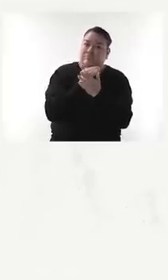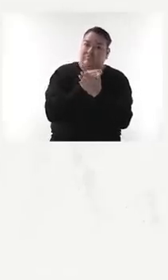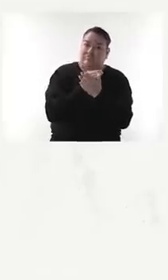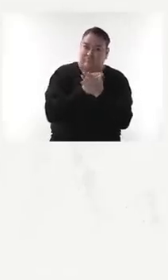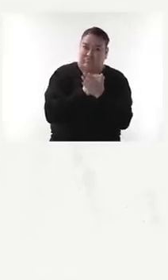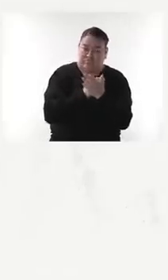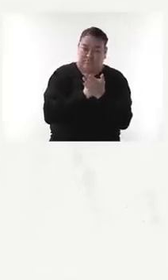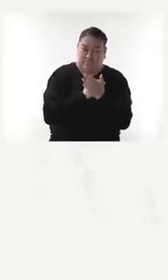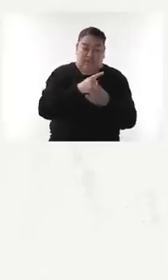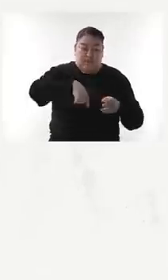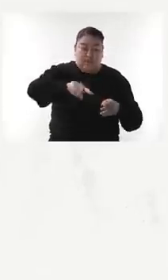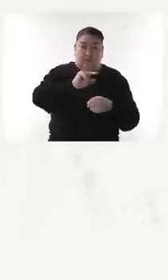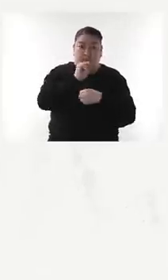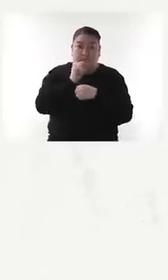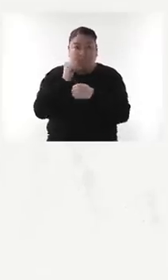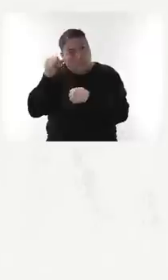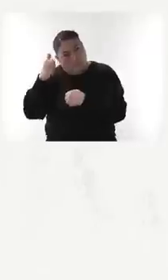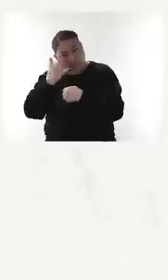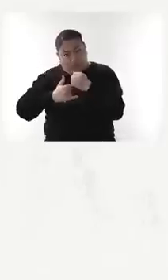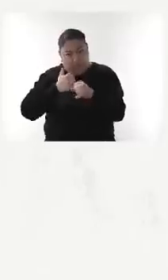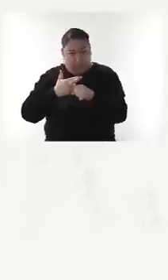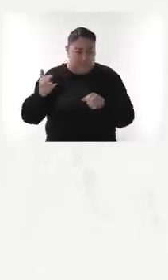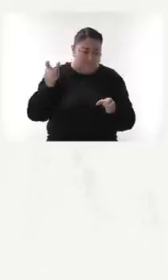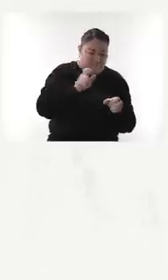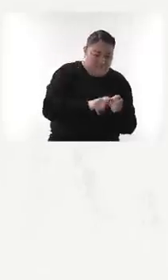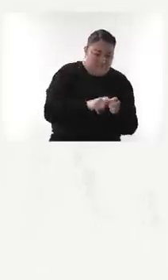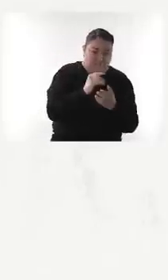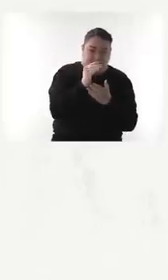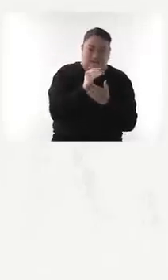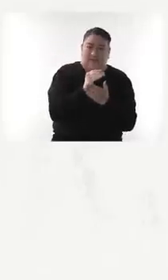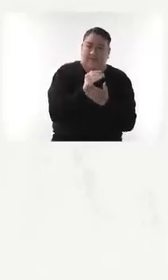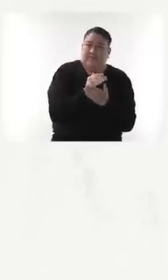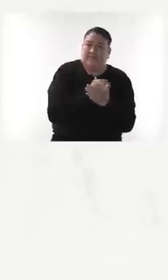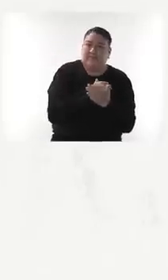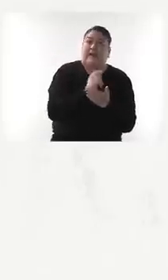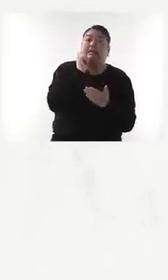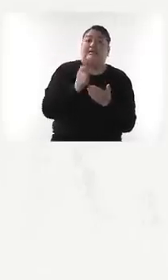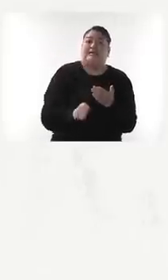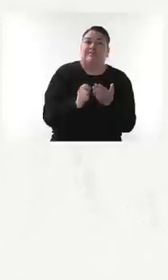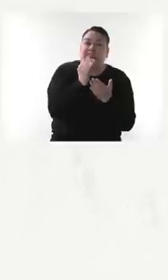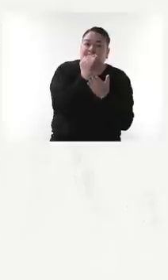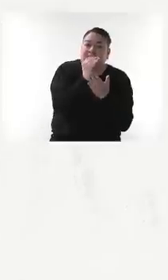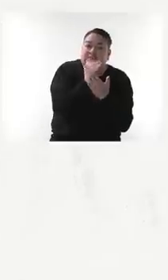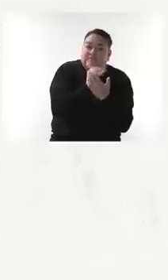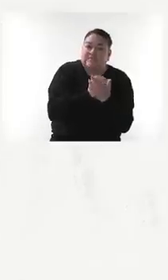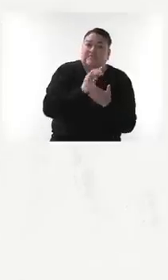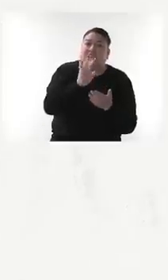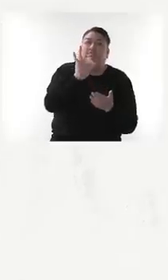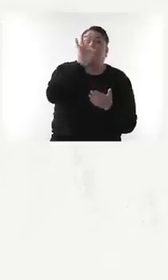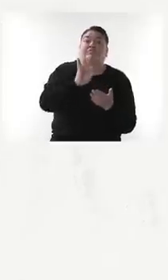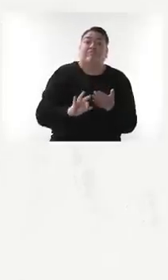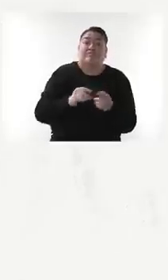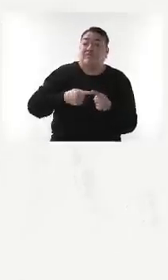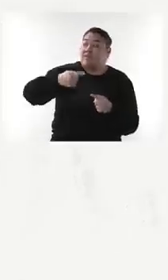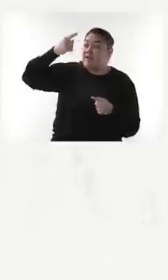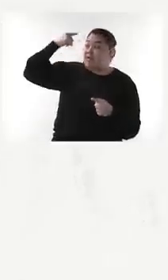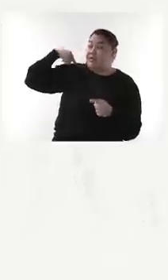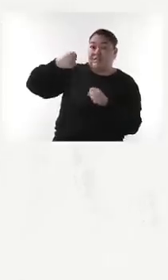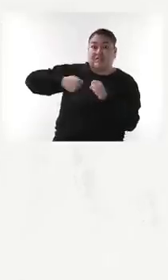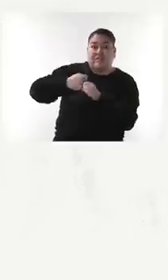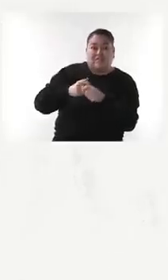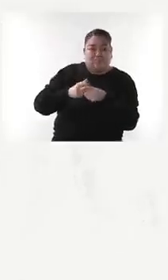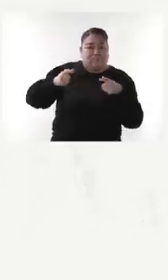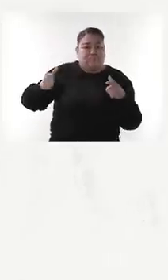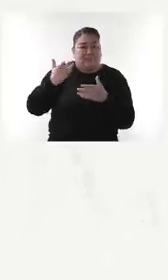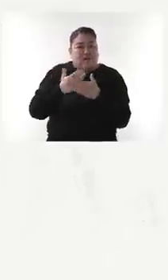criterio. Este equilibrio implica una reducción del 50% respecto a los extranjeros hace 10 años. Pero